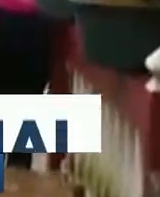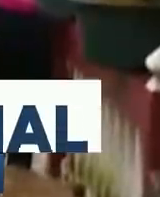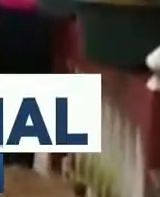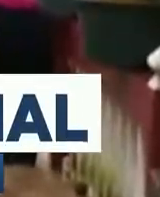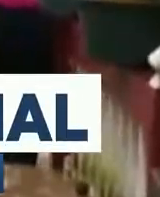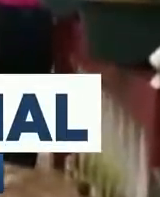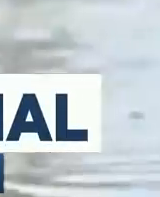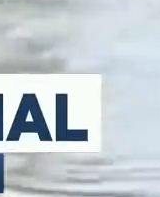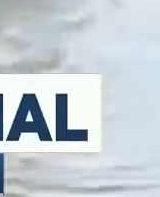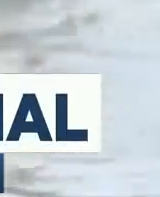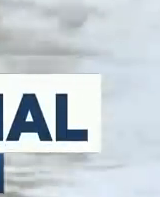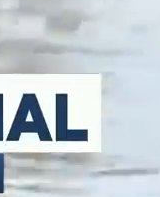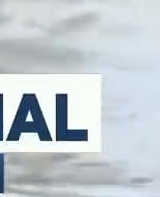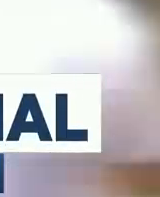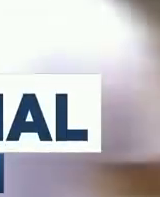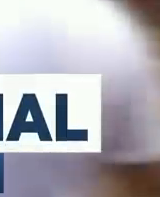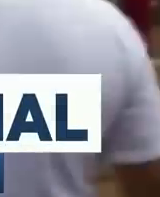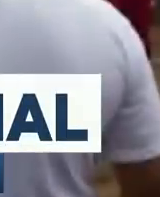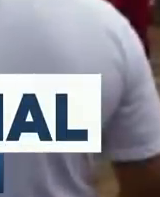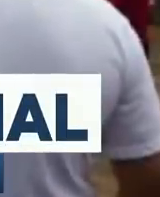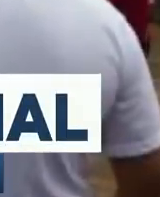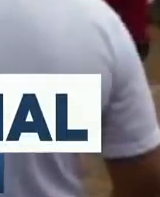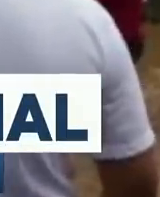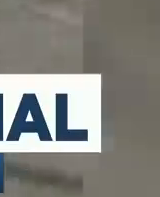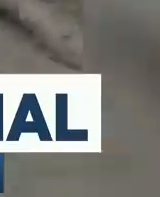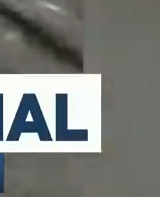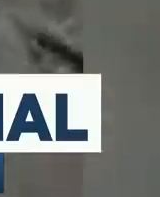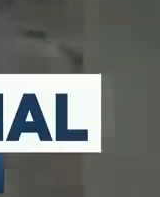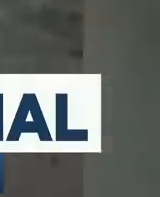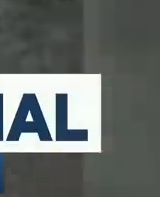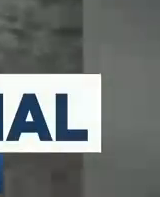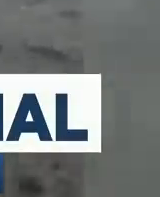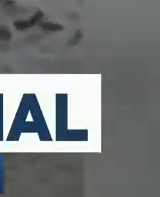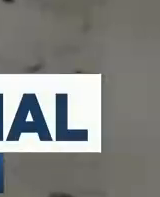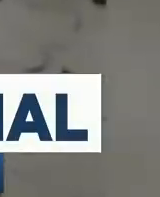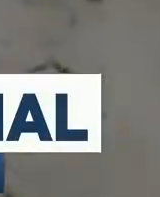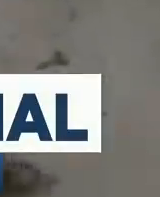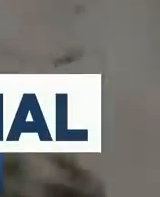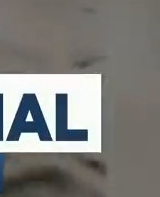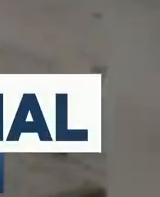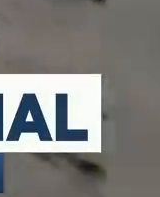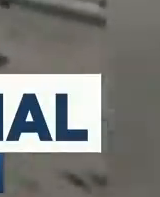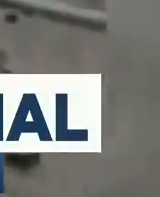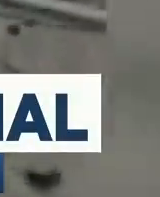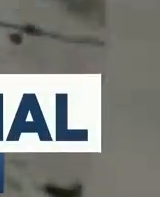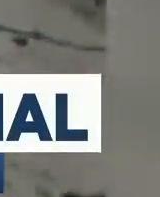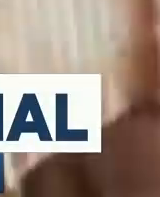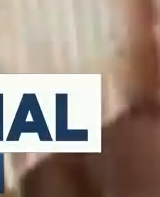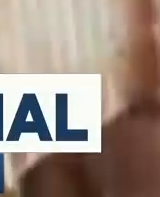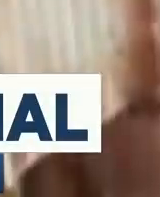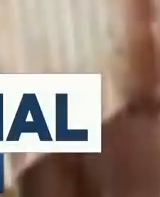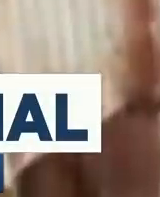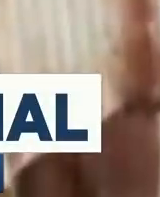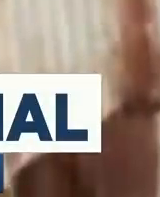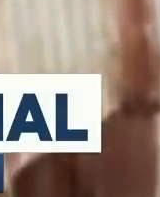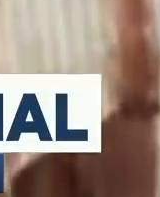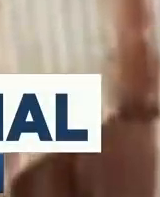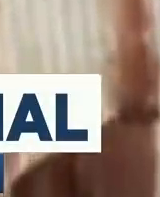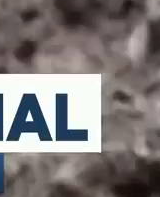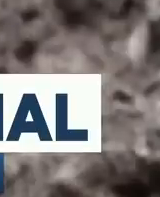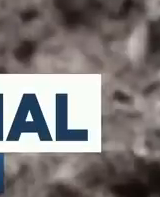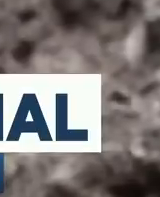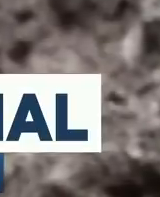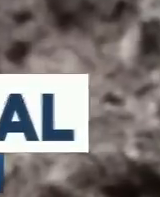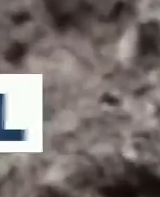Temporal no da tregua, los ríos sigue bajo el agua. Aluvión en Quito, hay impactantes imágenes. Y en Loja, dos menores murieron tras